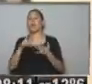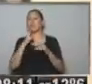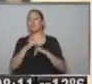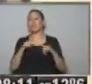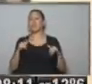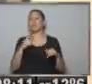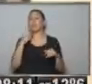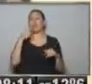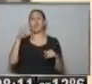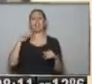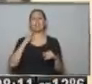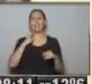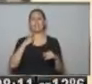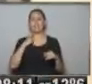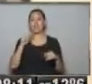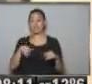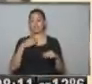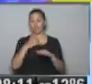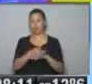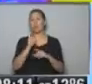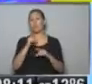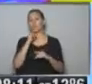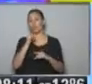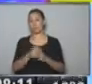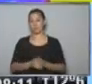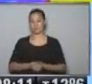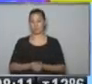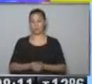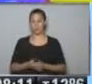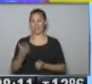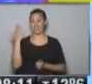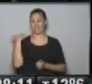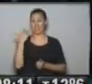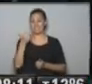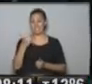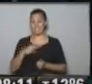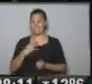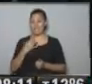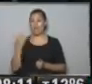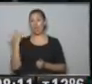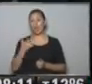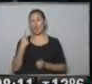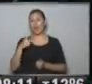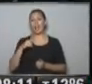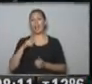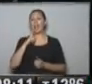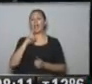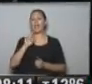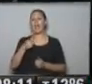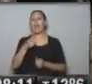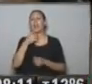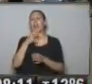programación 2013. Allí estuvimos y esto es lo que se vivió. Desde hace 6 años existe un canal federal